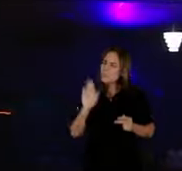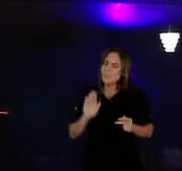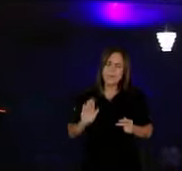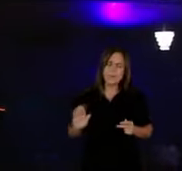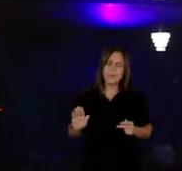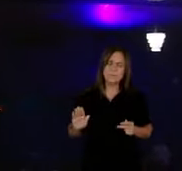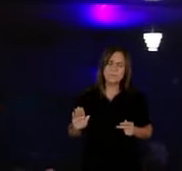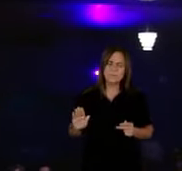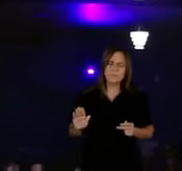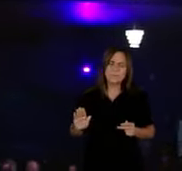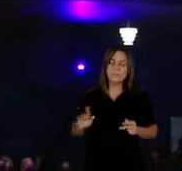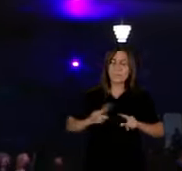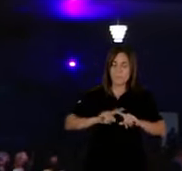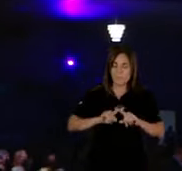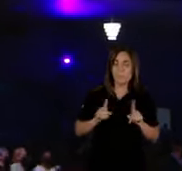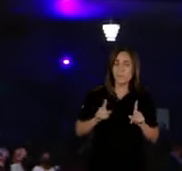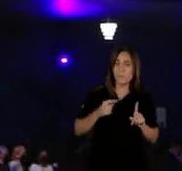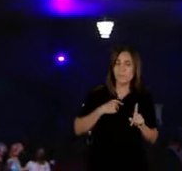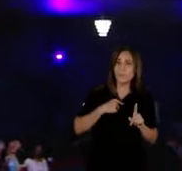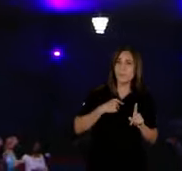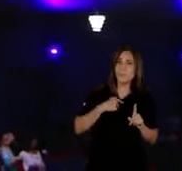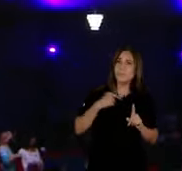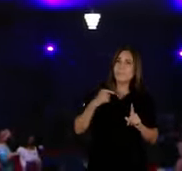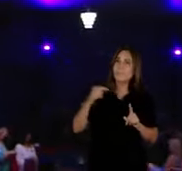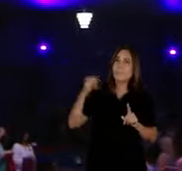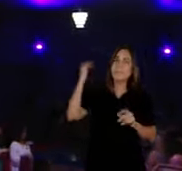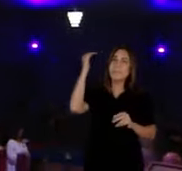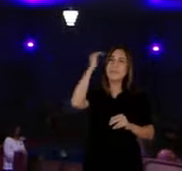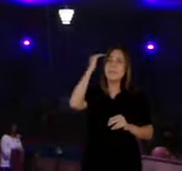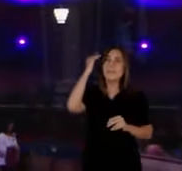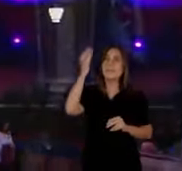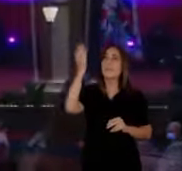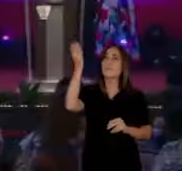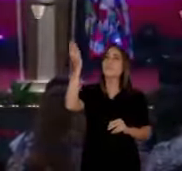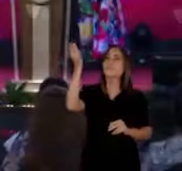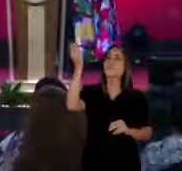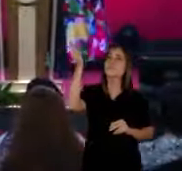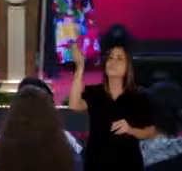soy, pero yo te conocí